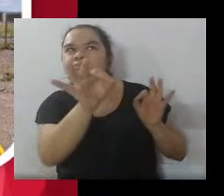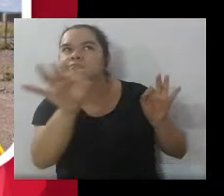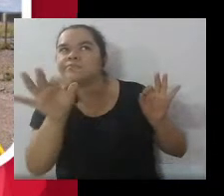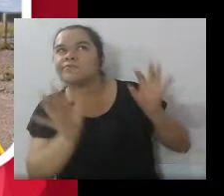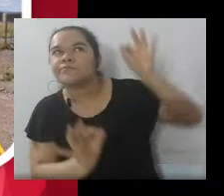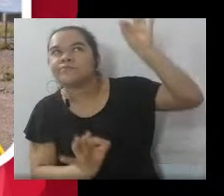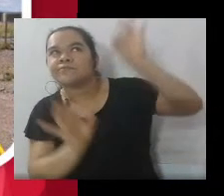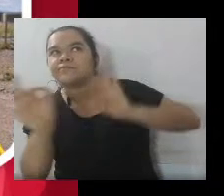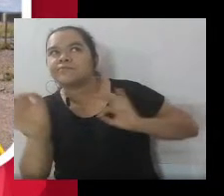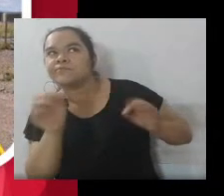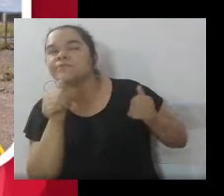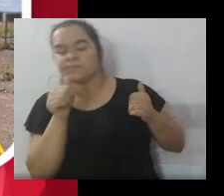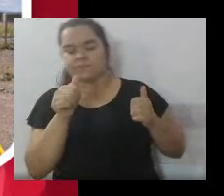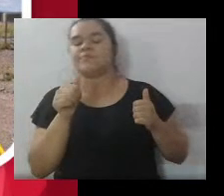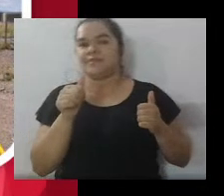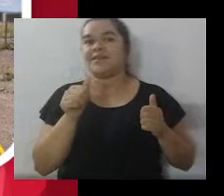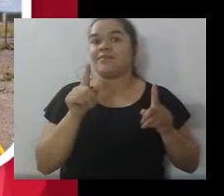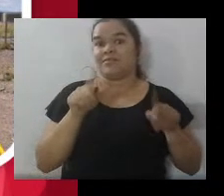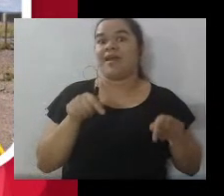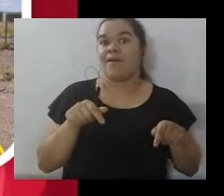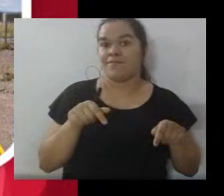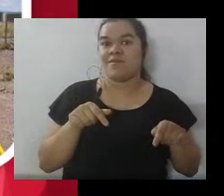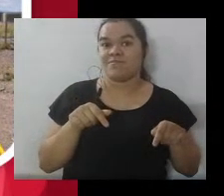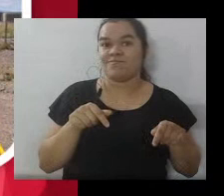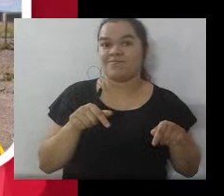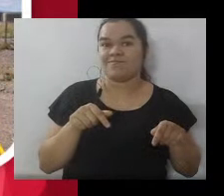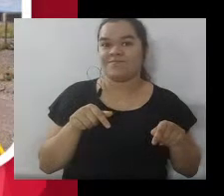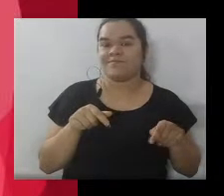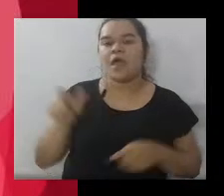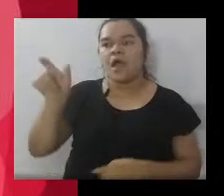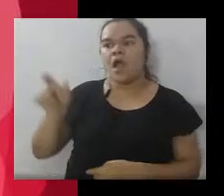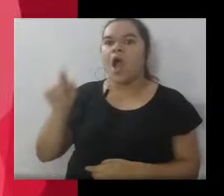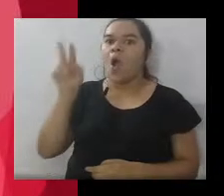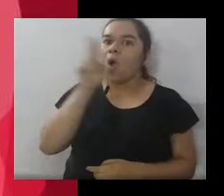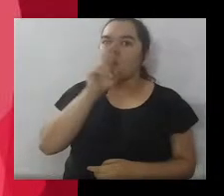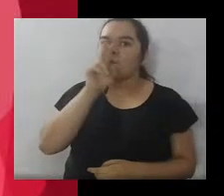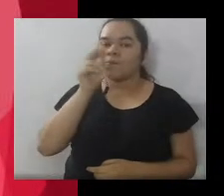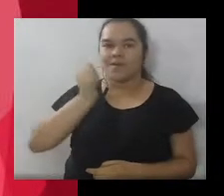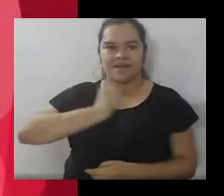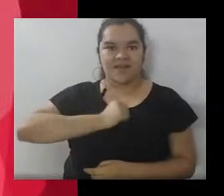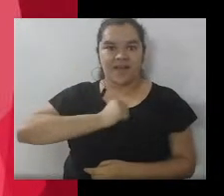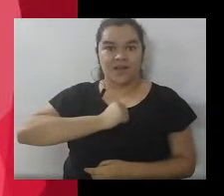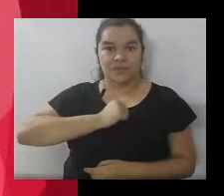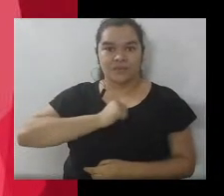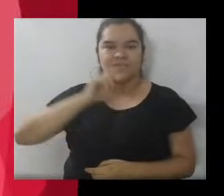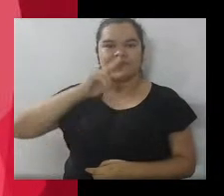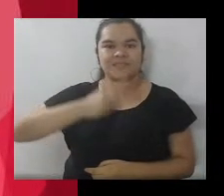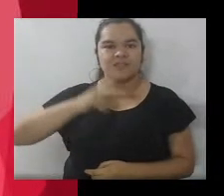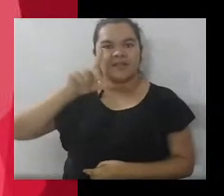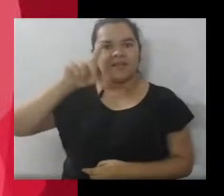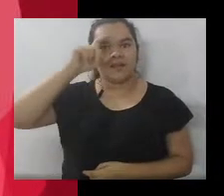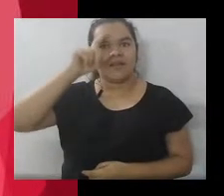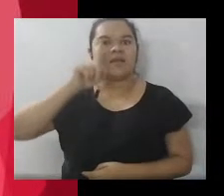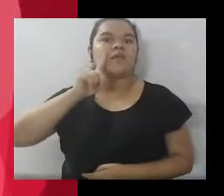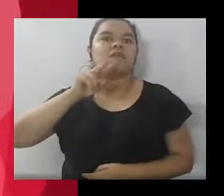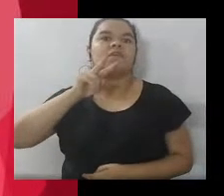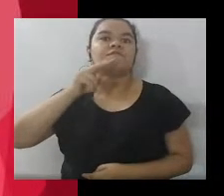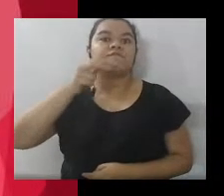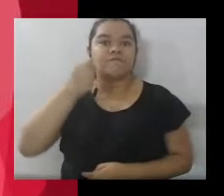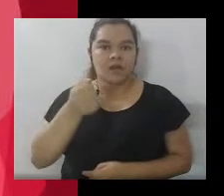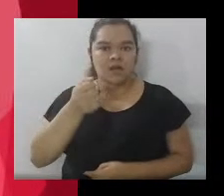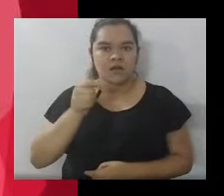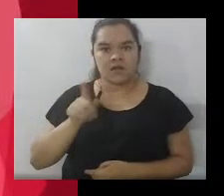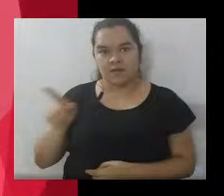A continuación, les dejo con la alumna Joana Leiva, que ella le va a contar sobre los